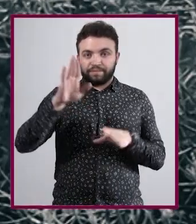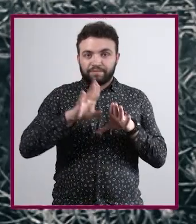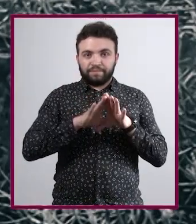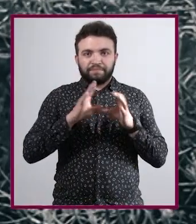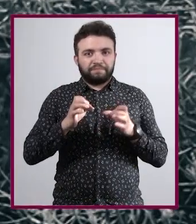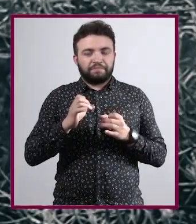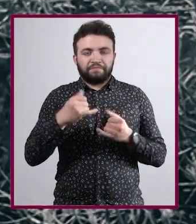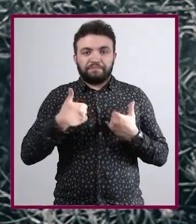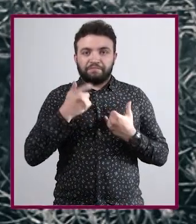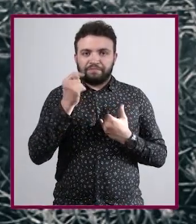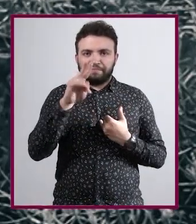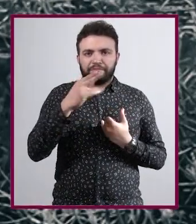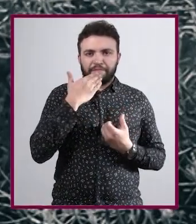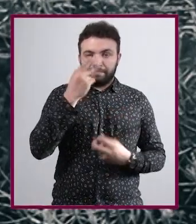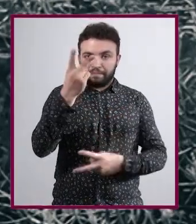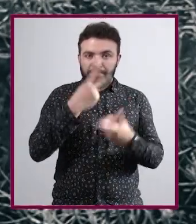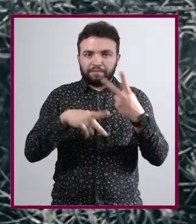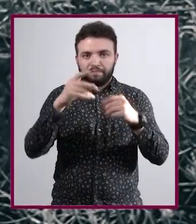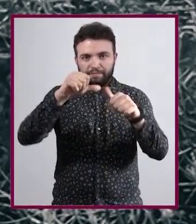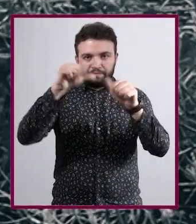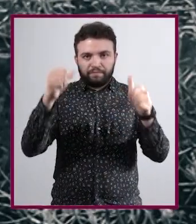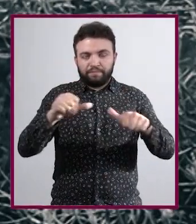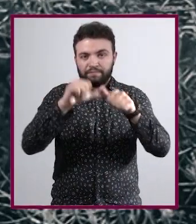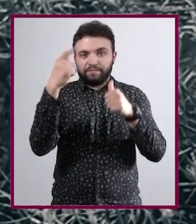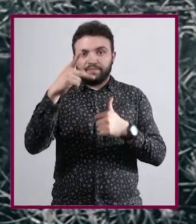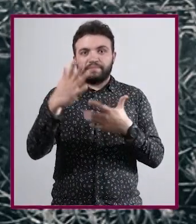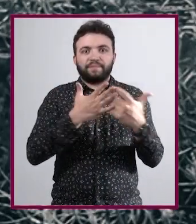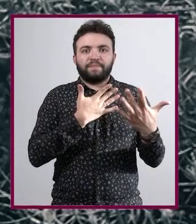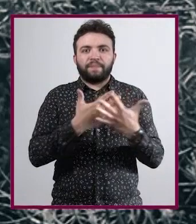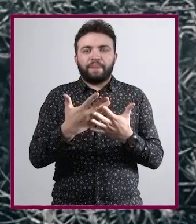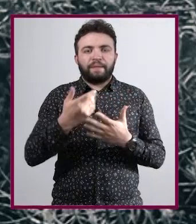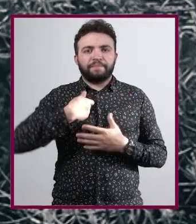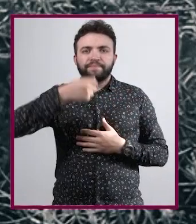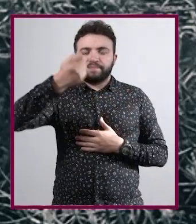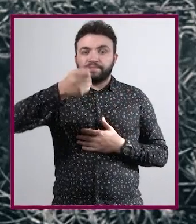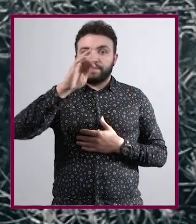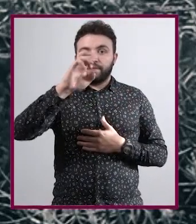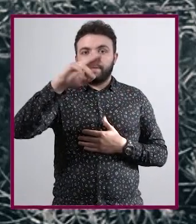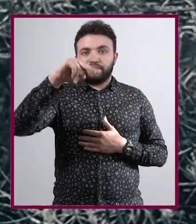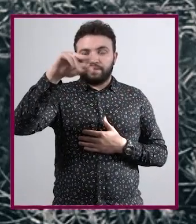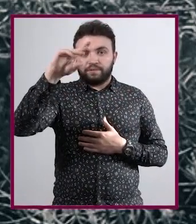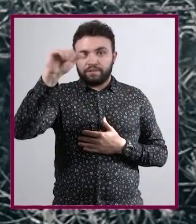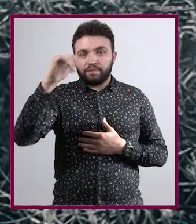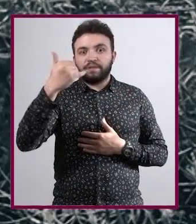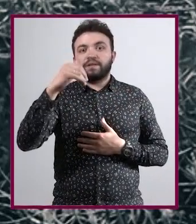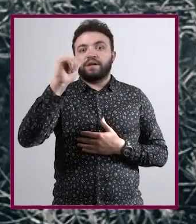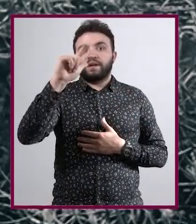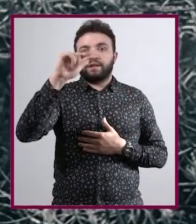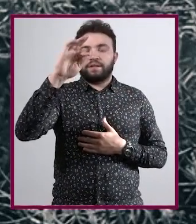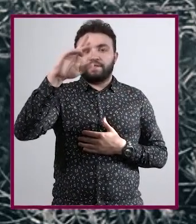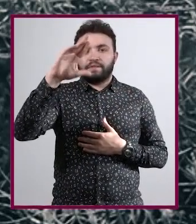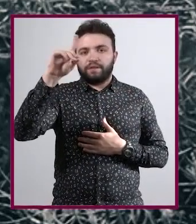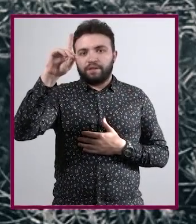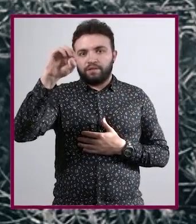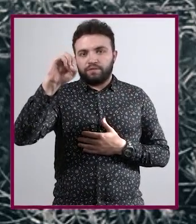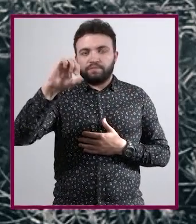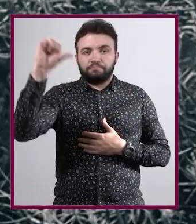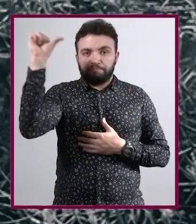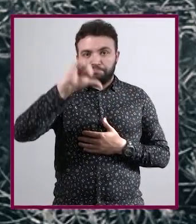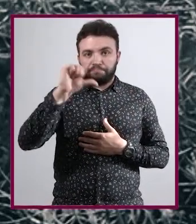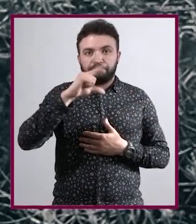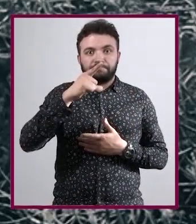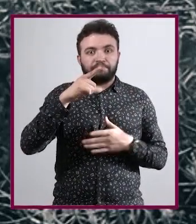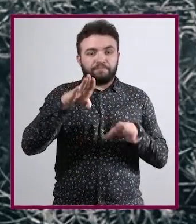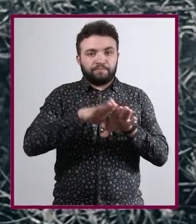Hola jóvenes en TV, bienvenidos a nuestra sección de artes, el arte en tus manos. Los saludamos Fernanda Bastida y Alfredo Gutiérrez. Hoy, en este espacio